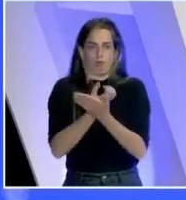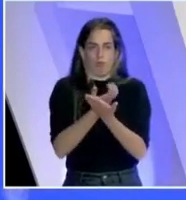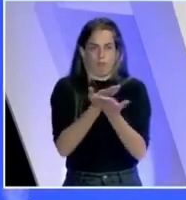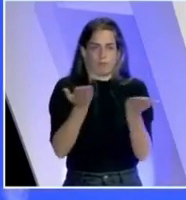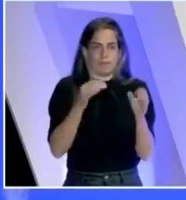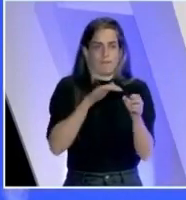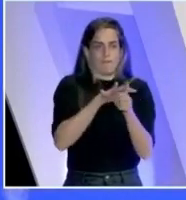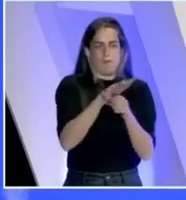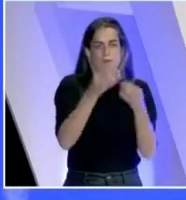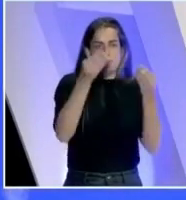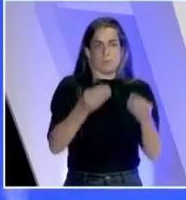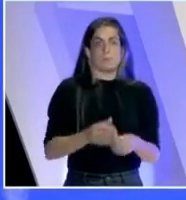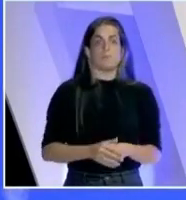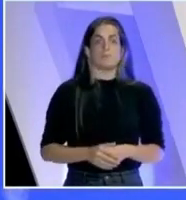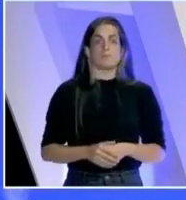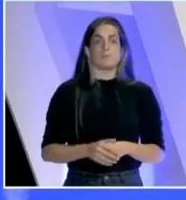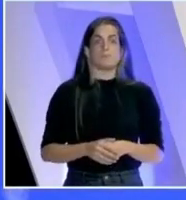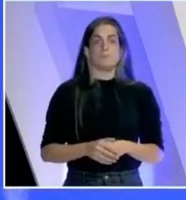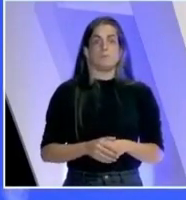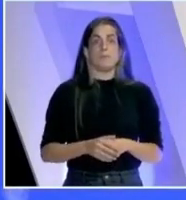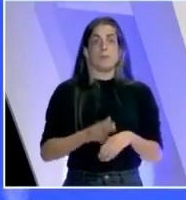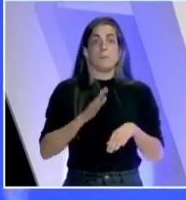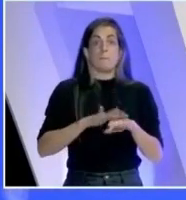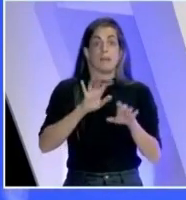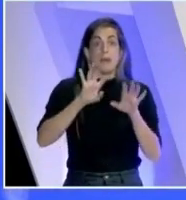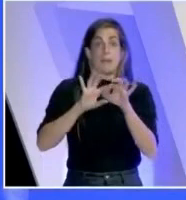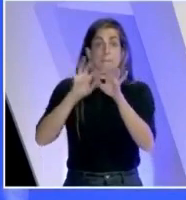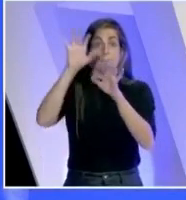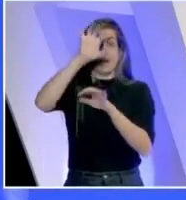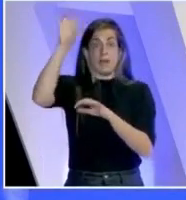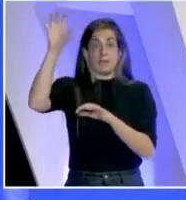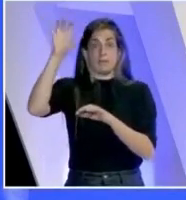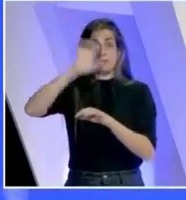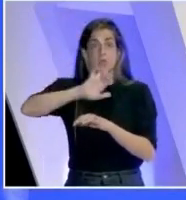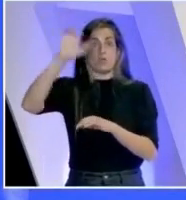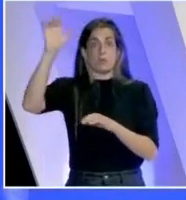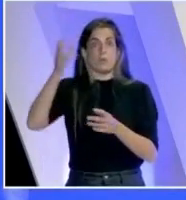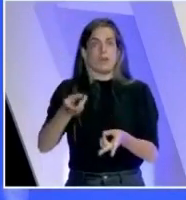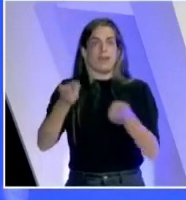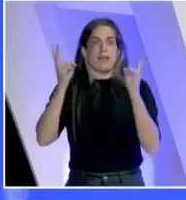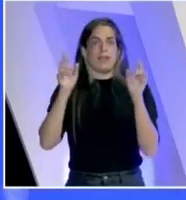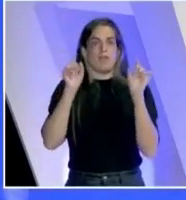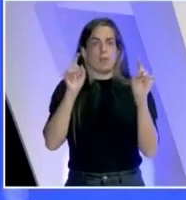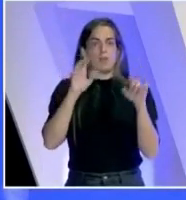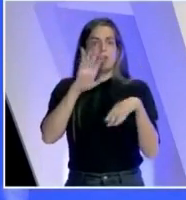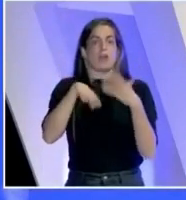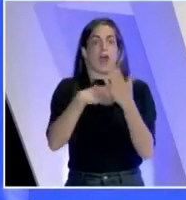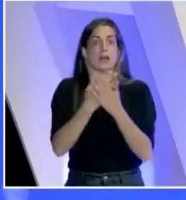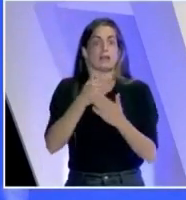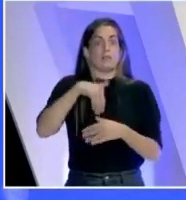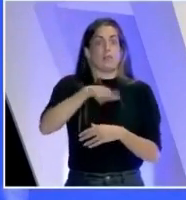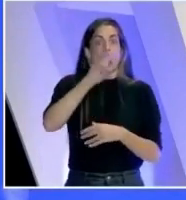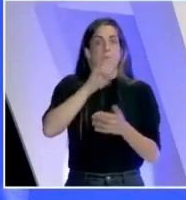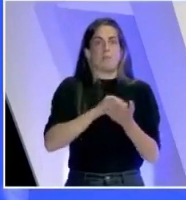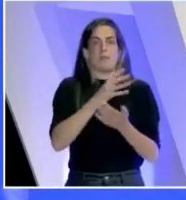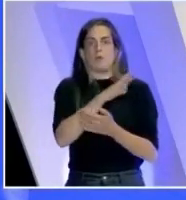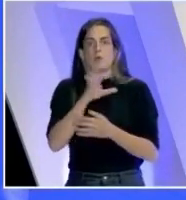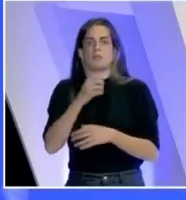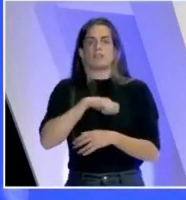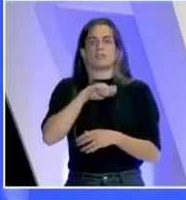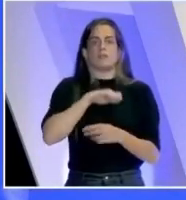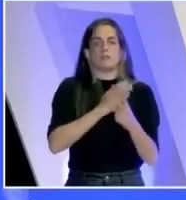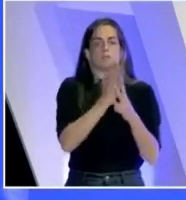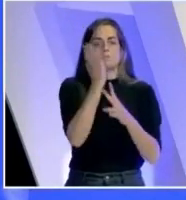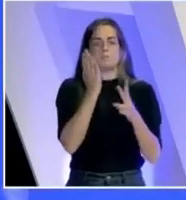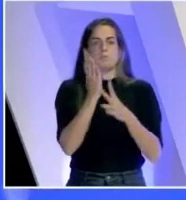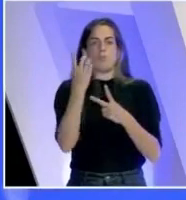fijaros, para converger con los países europeos líderes en educación de aquí al año 2050, España